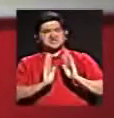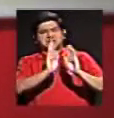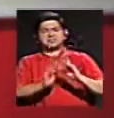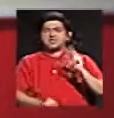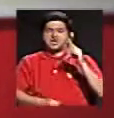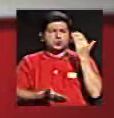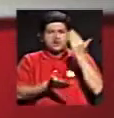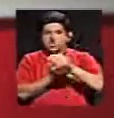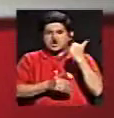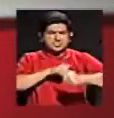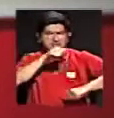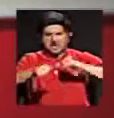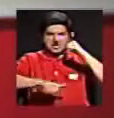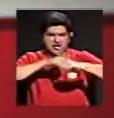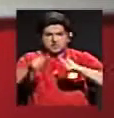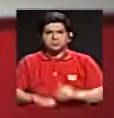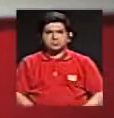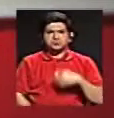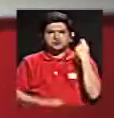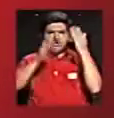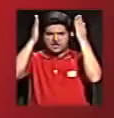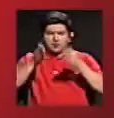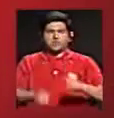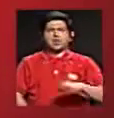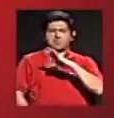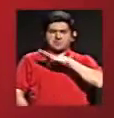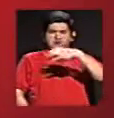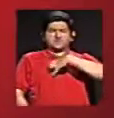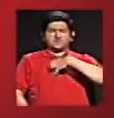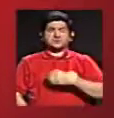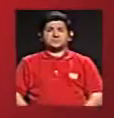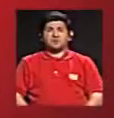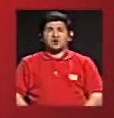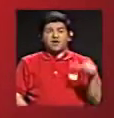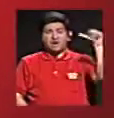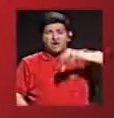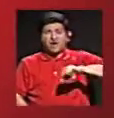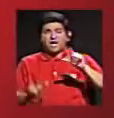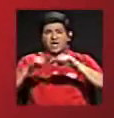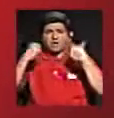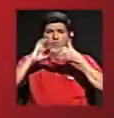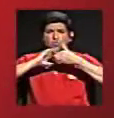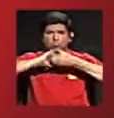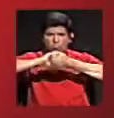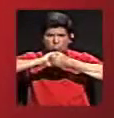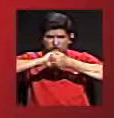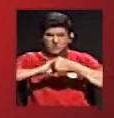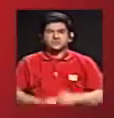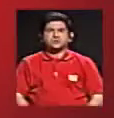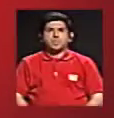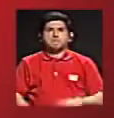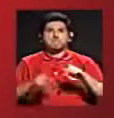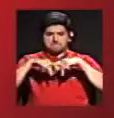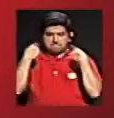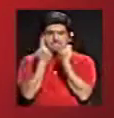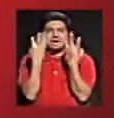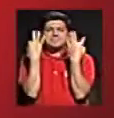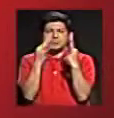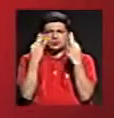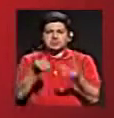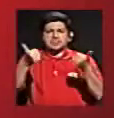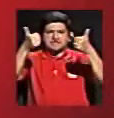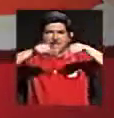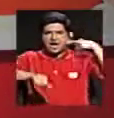de guanacastecos por su bienestar. También, ante fracaso de la coalición, partidos buscarán acuerdos